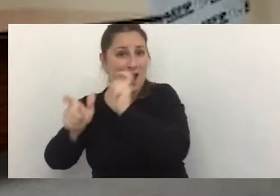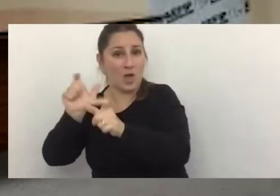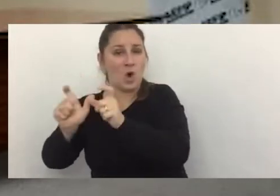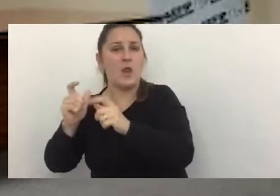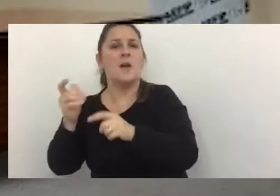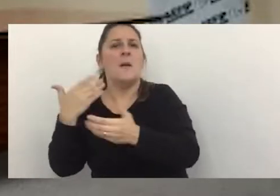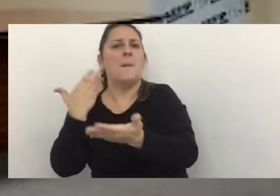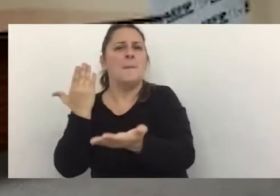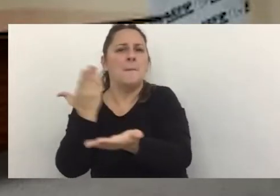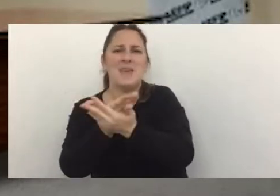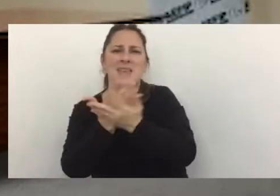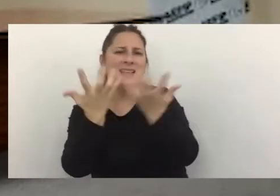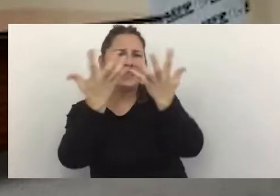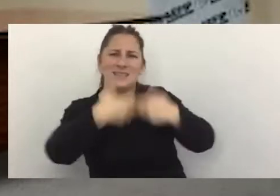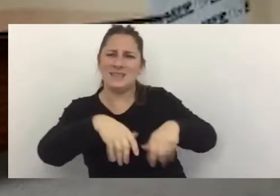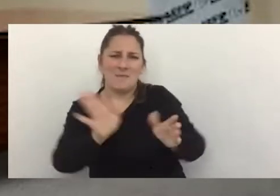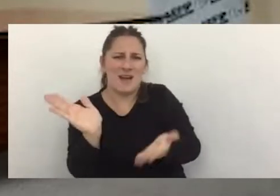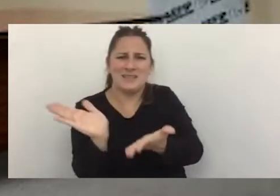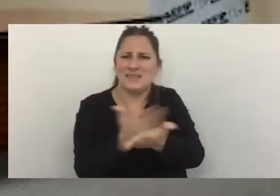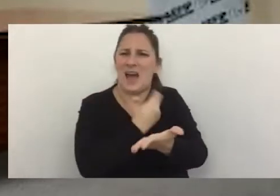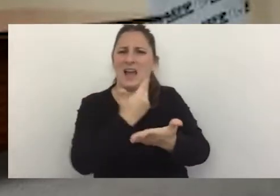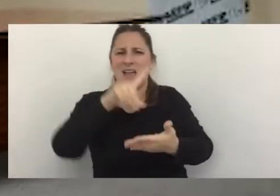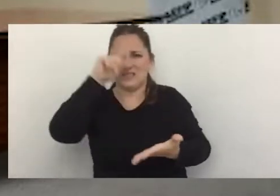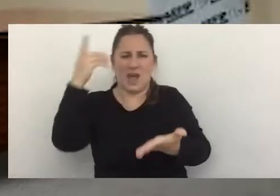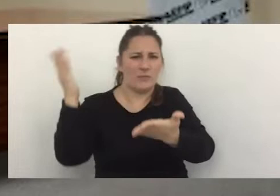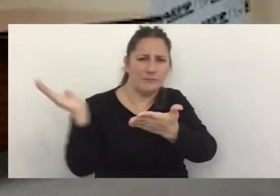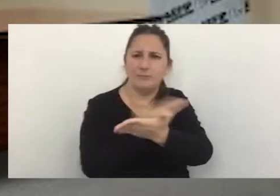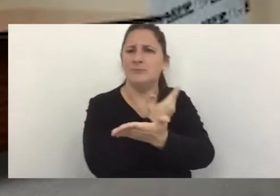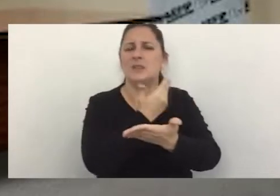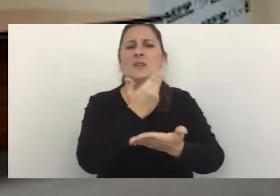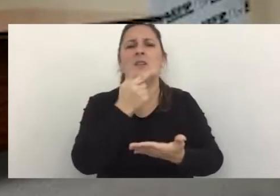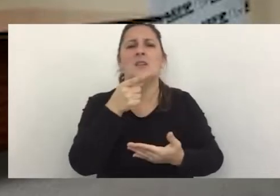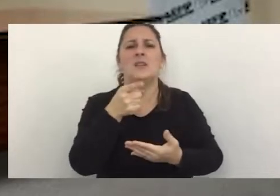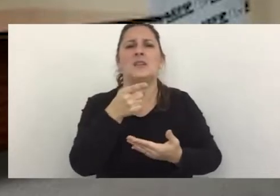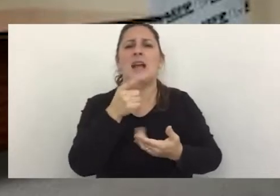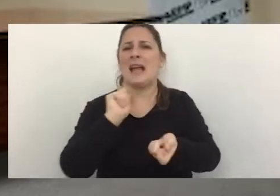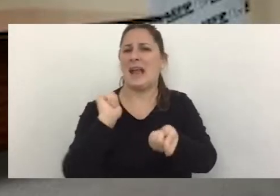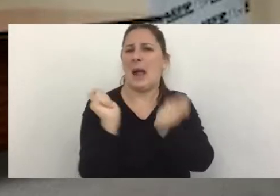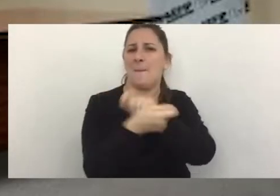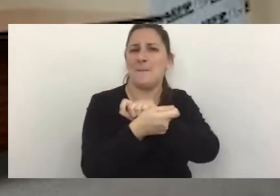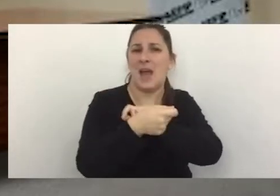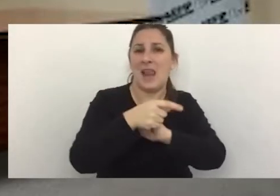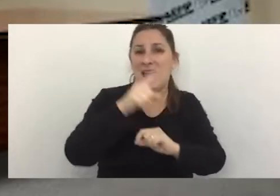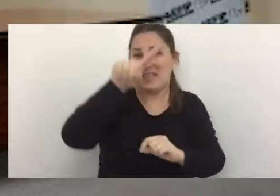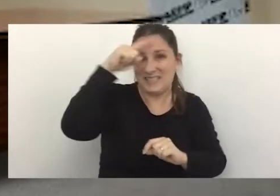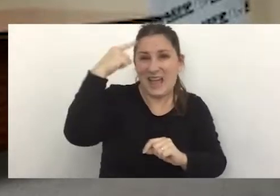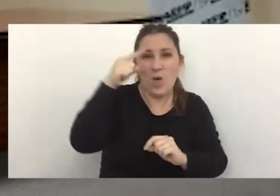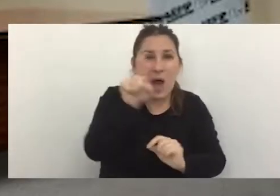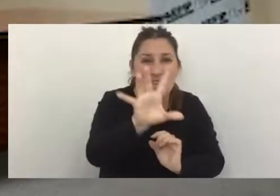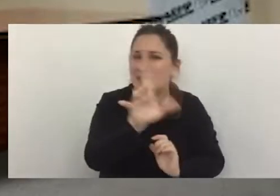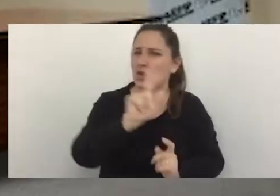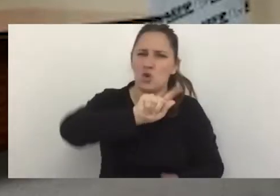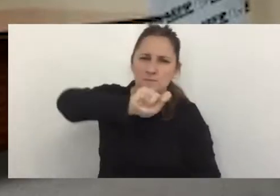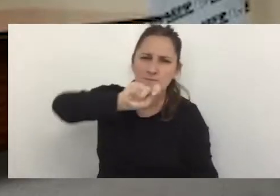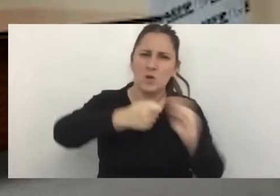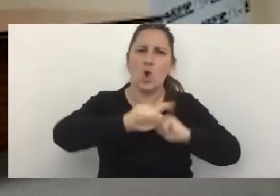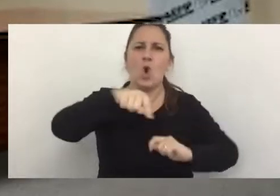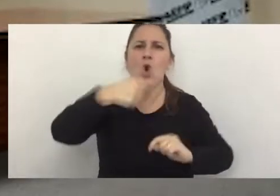de todo un sistema, la destrucción del Estado, sustituir ese Estado por otro modelo que lo